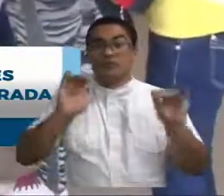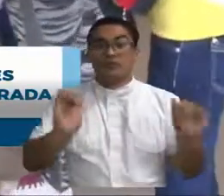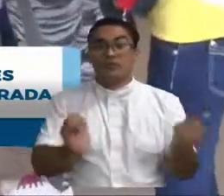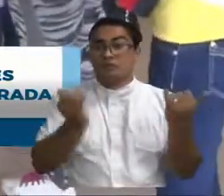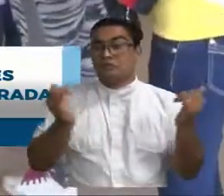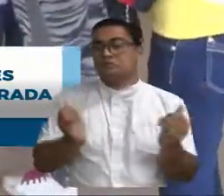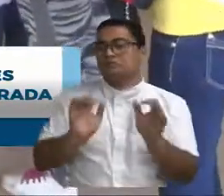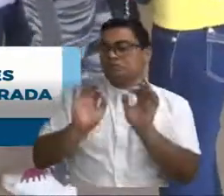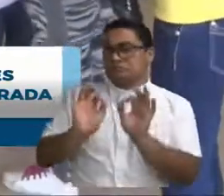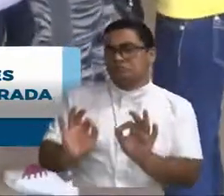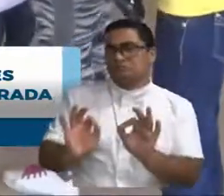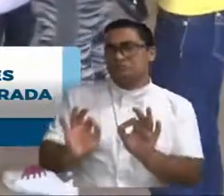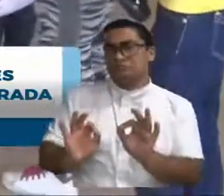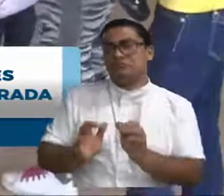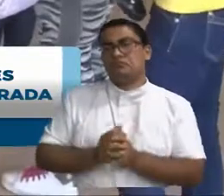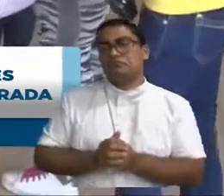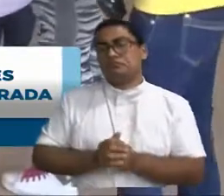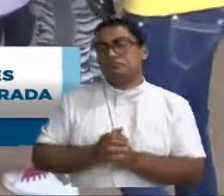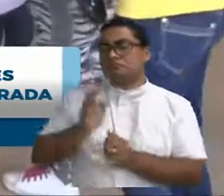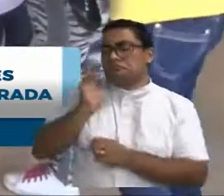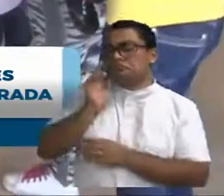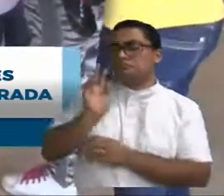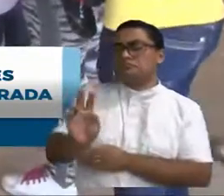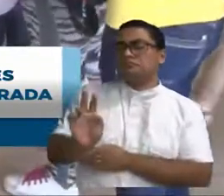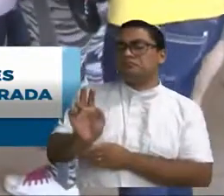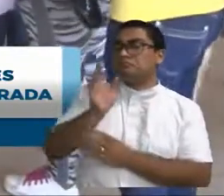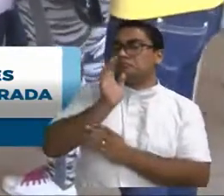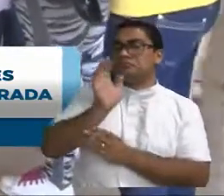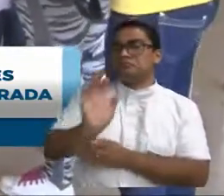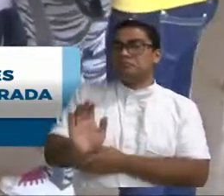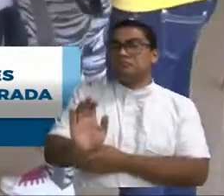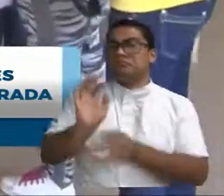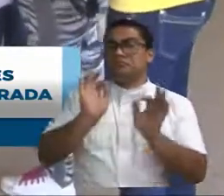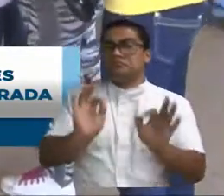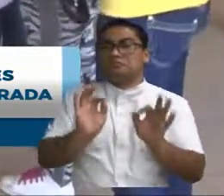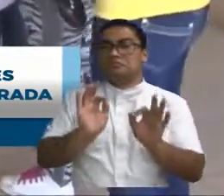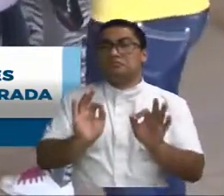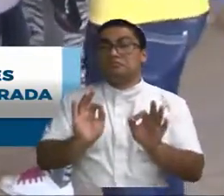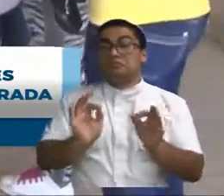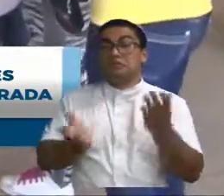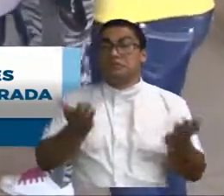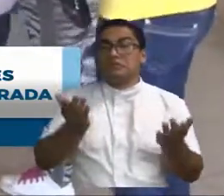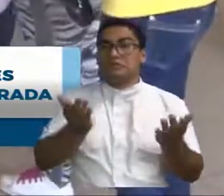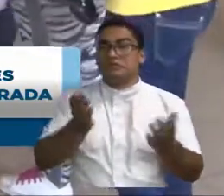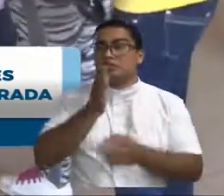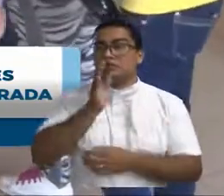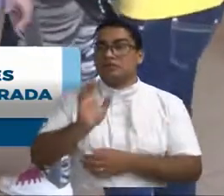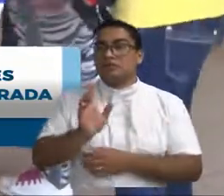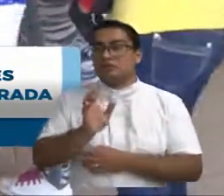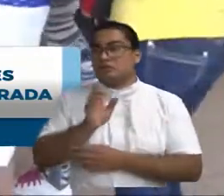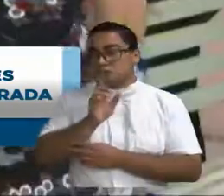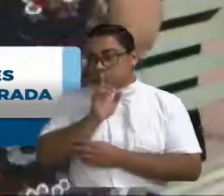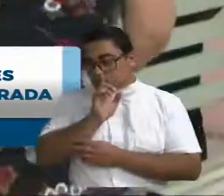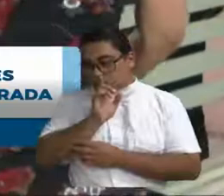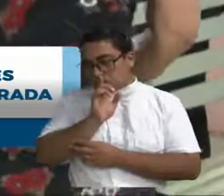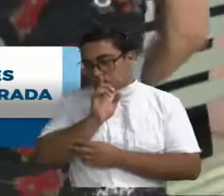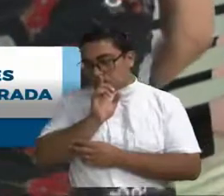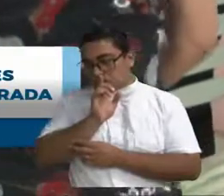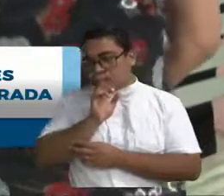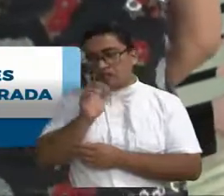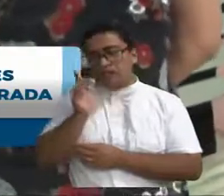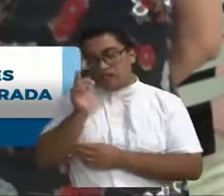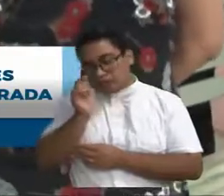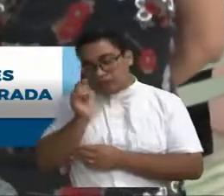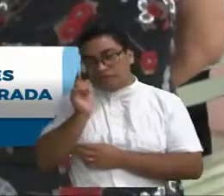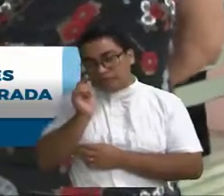es lo principal. Si usted ve esa parte de que el niño se aleja, se queda quieto, se queda dormido mucho tiempo fuera de lo habitual,